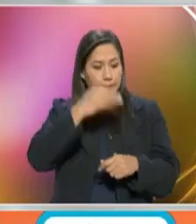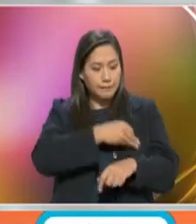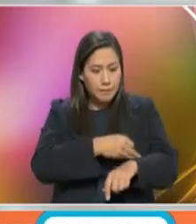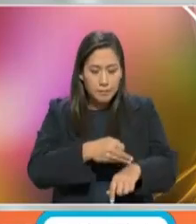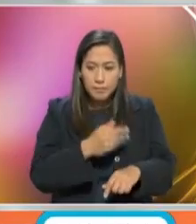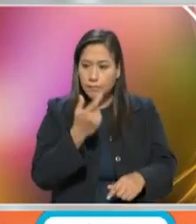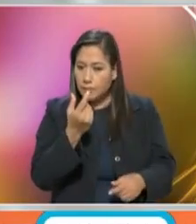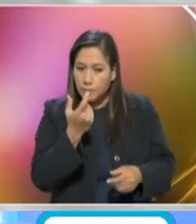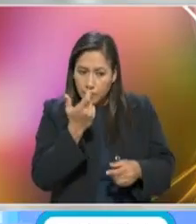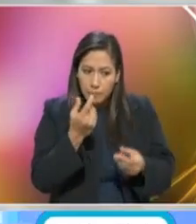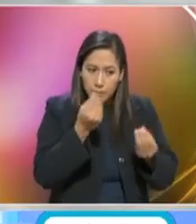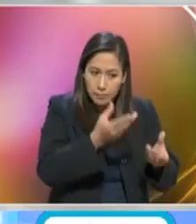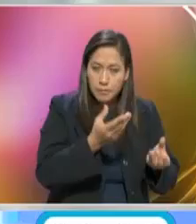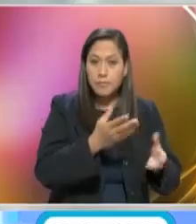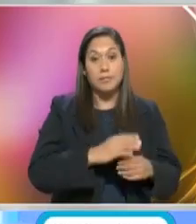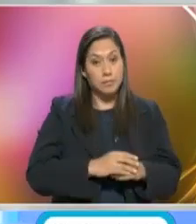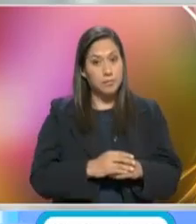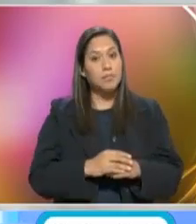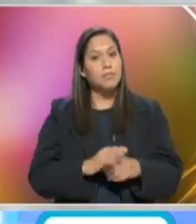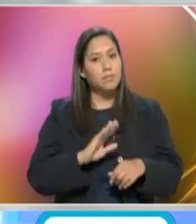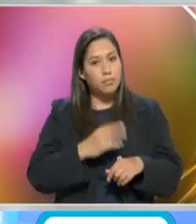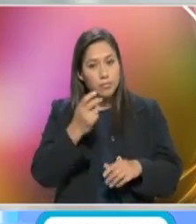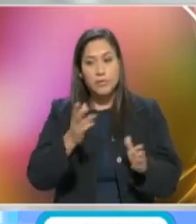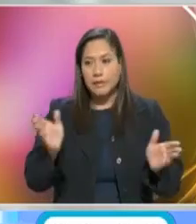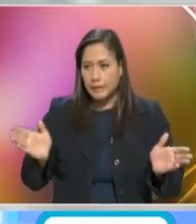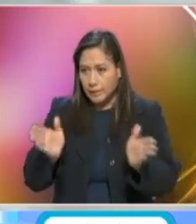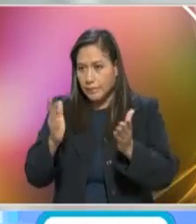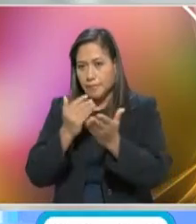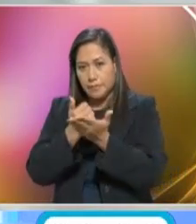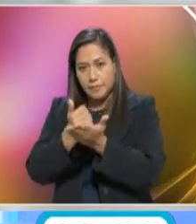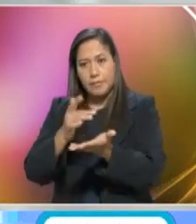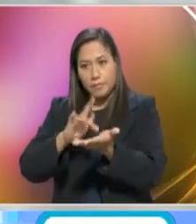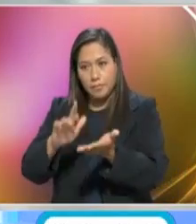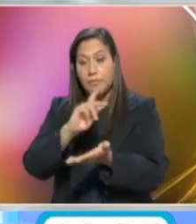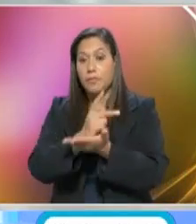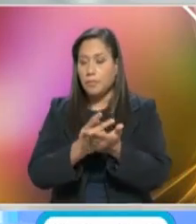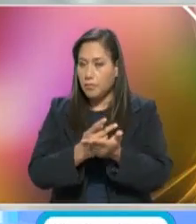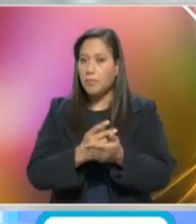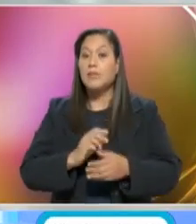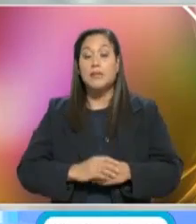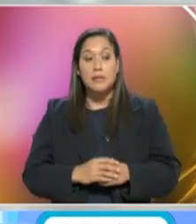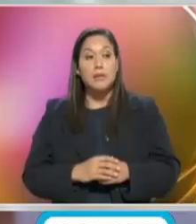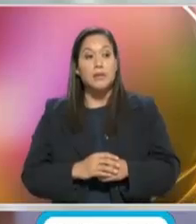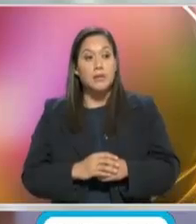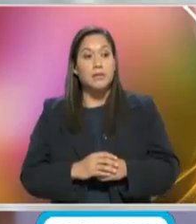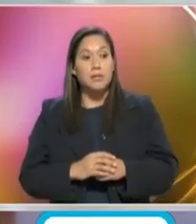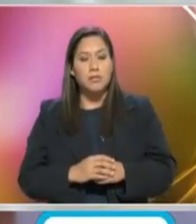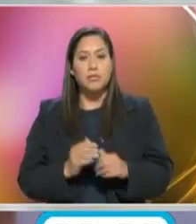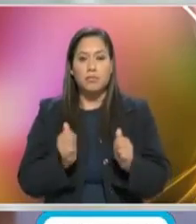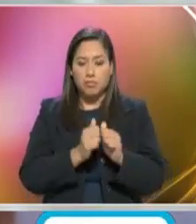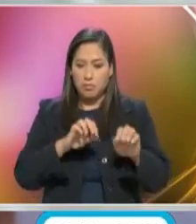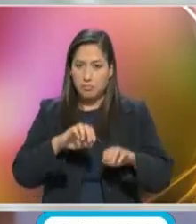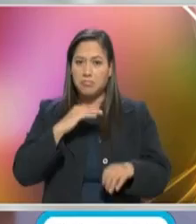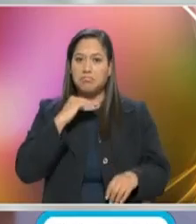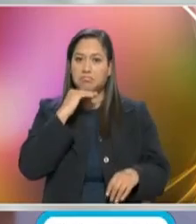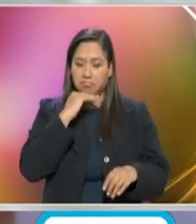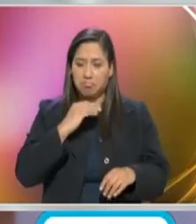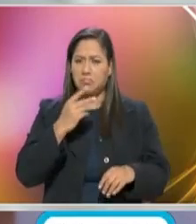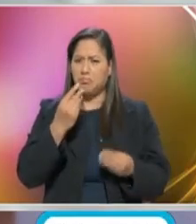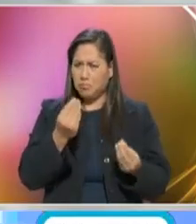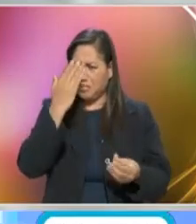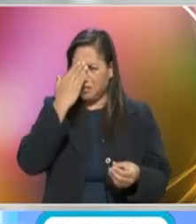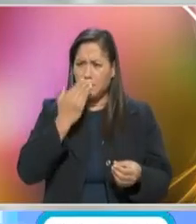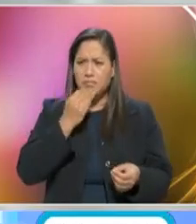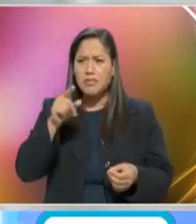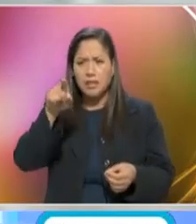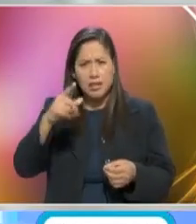llevar el sustento a casa, ¿no? Yo creo que por eso impulsarlas a hacer eso a través de este programa, yo creo que es a través de un empleo digno y de muchas habilidades que ellas